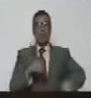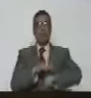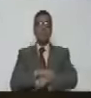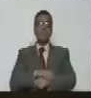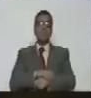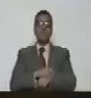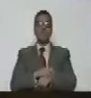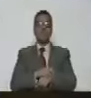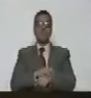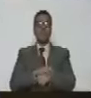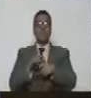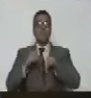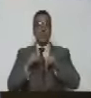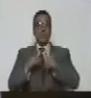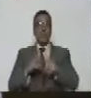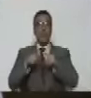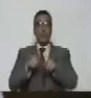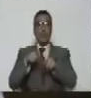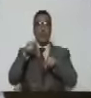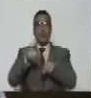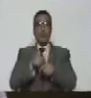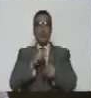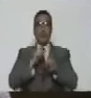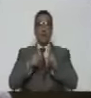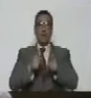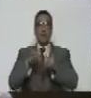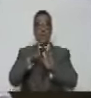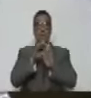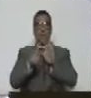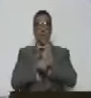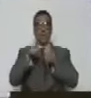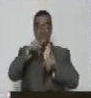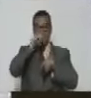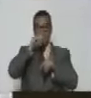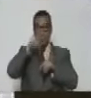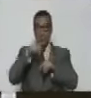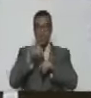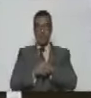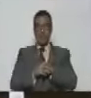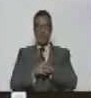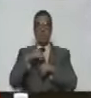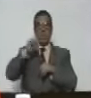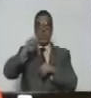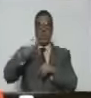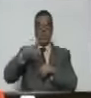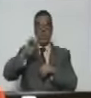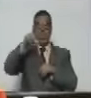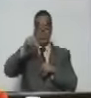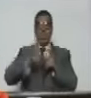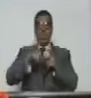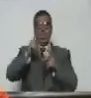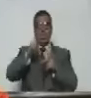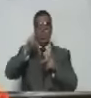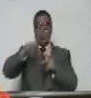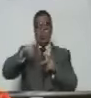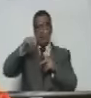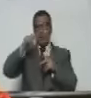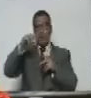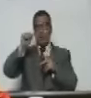cierto, en esta sesión todavía varios constituyentes de esa época, Ángel Rodríguez, Victoria